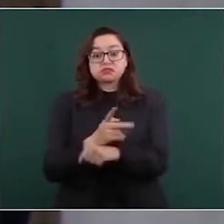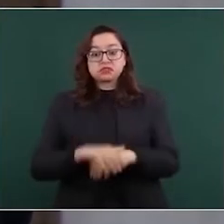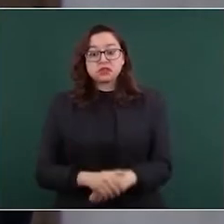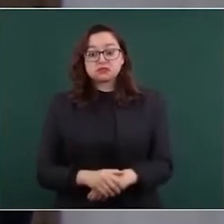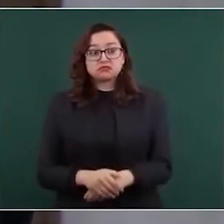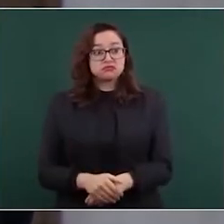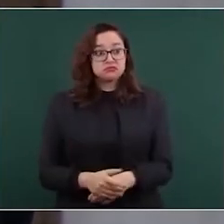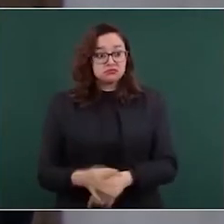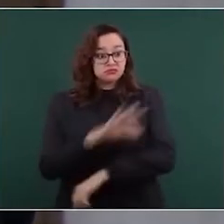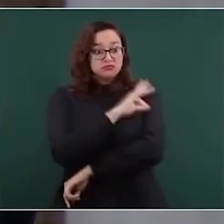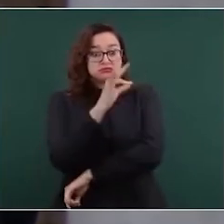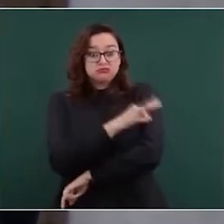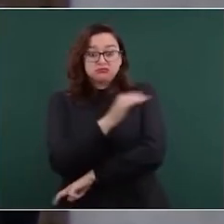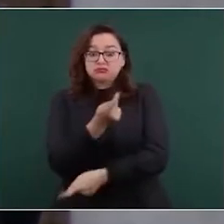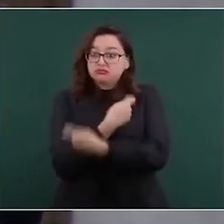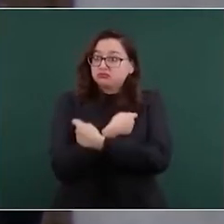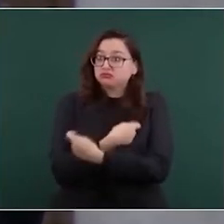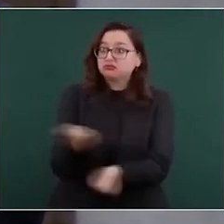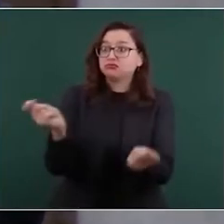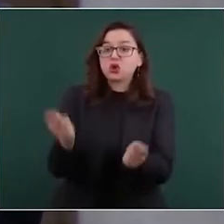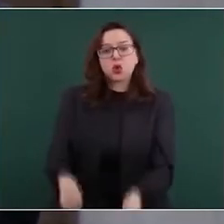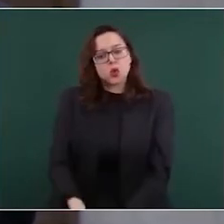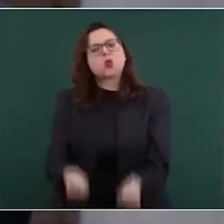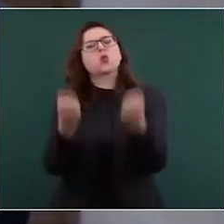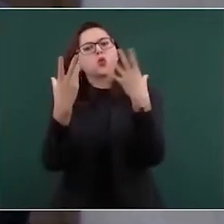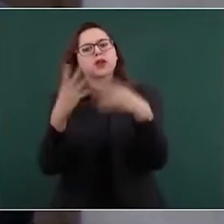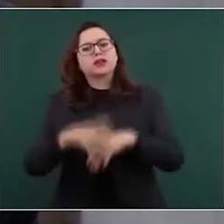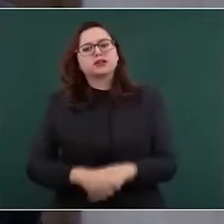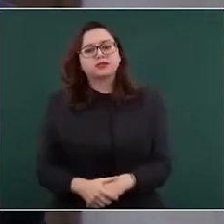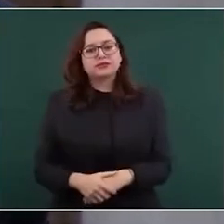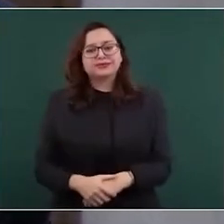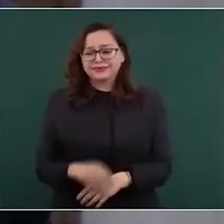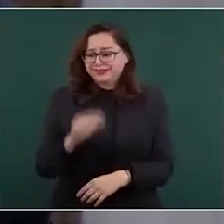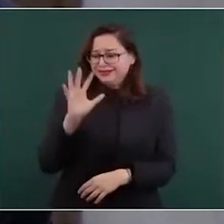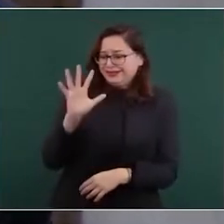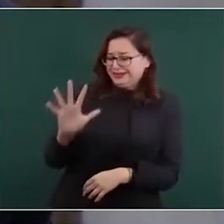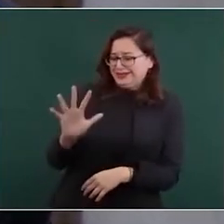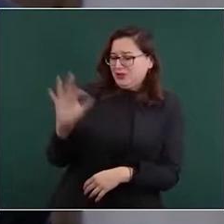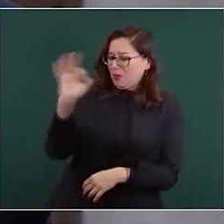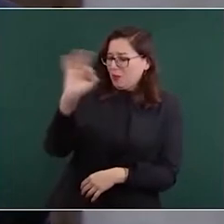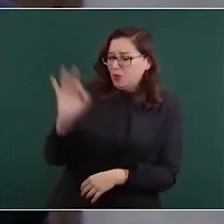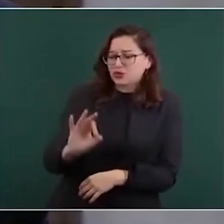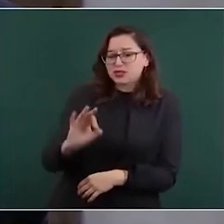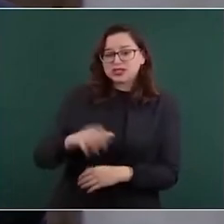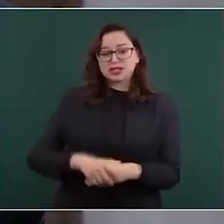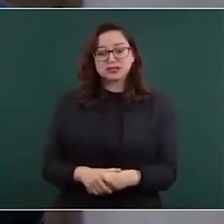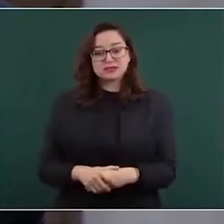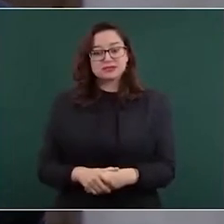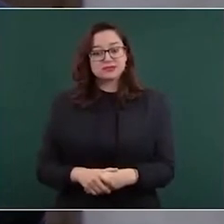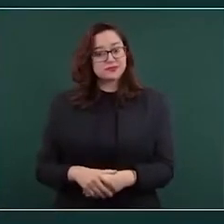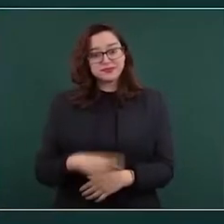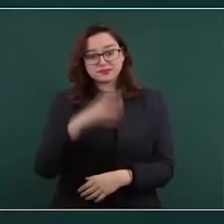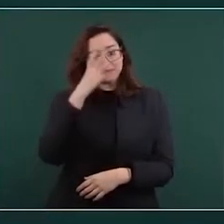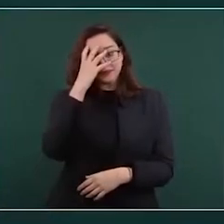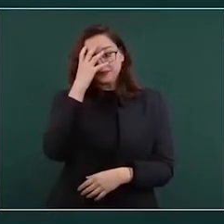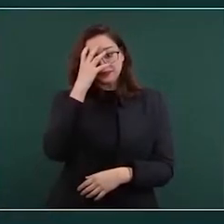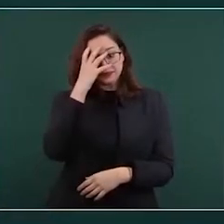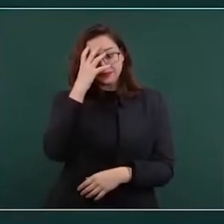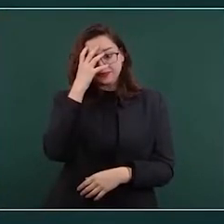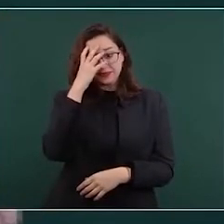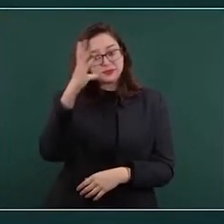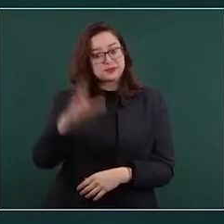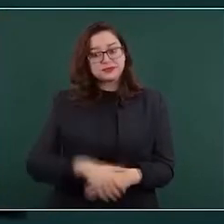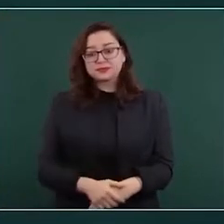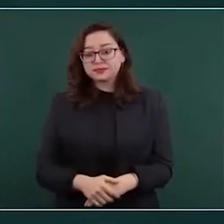5% de todas las vacunas aplicadas. Es una vergüenza.